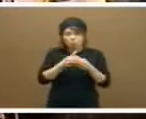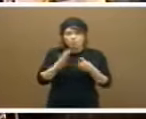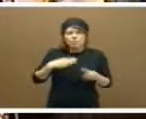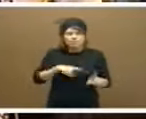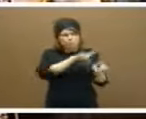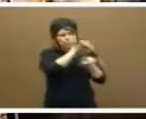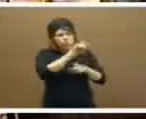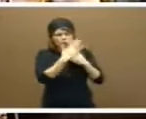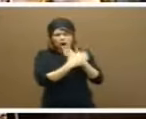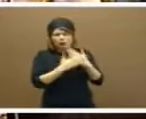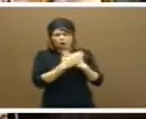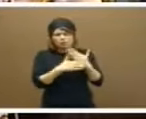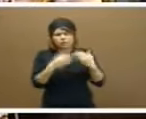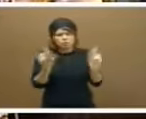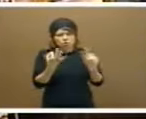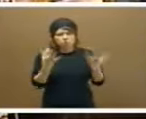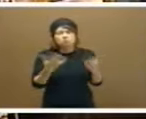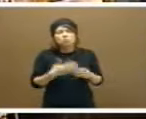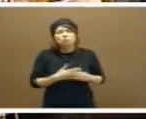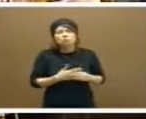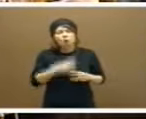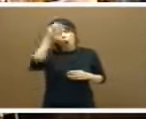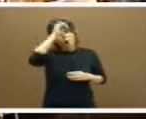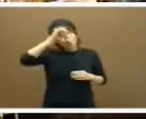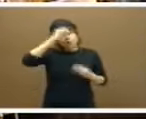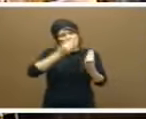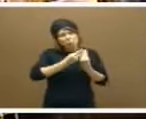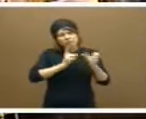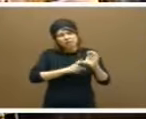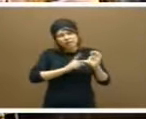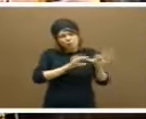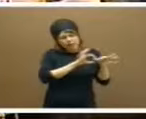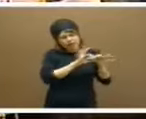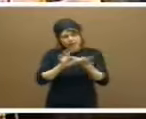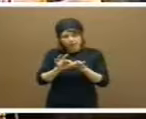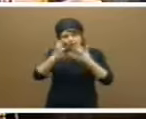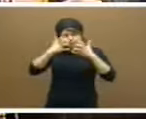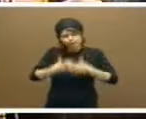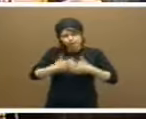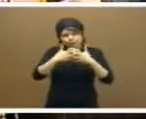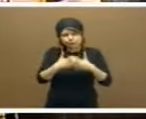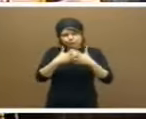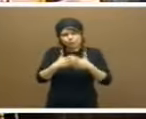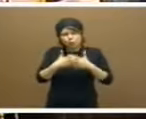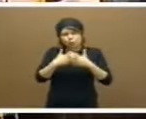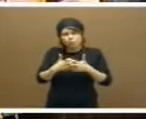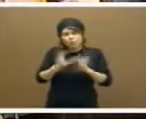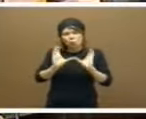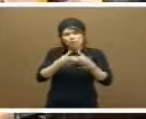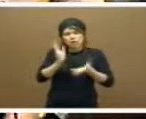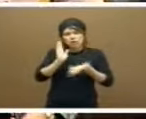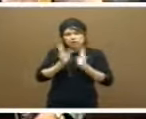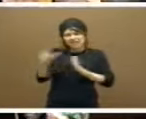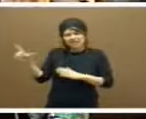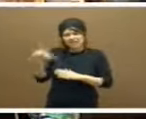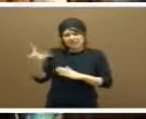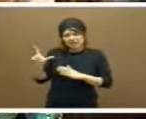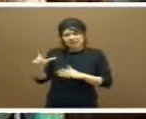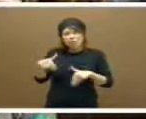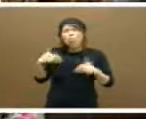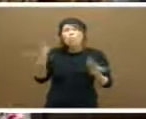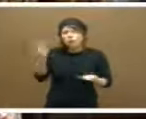le pregunta al Gobierno cuál es la opinión de la Junta de Extremadura en relación al funcionamiento de la comunidad terapéutica de Llerena